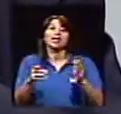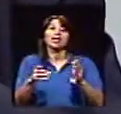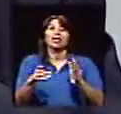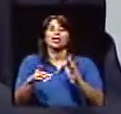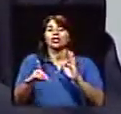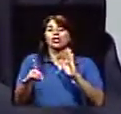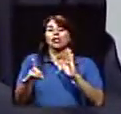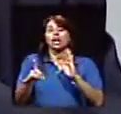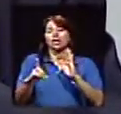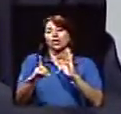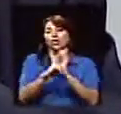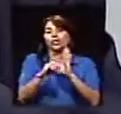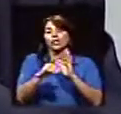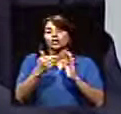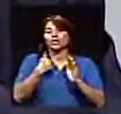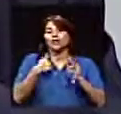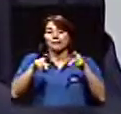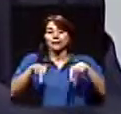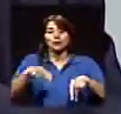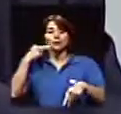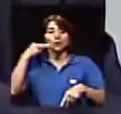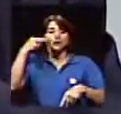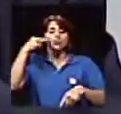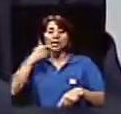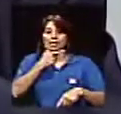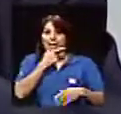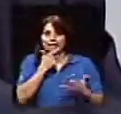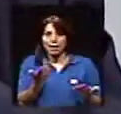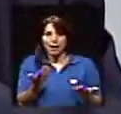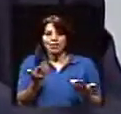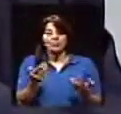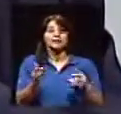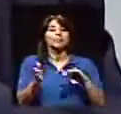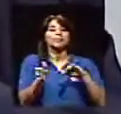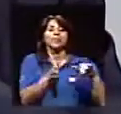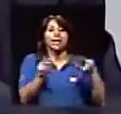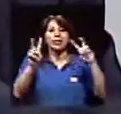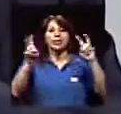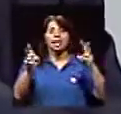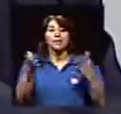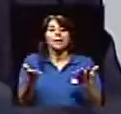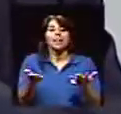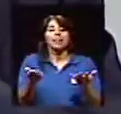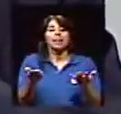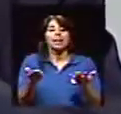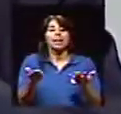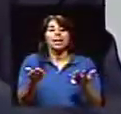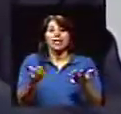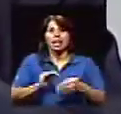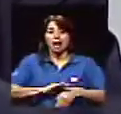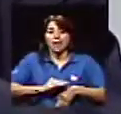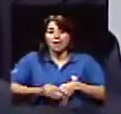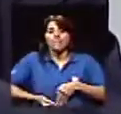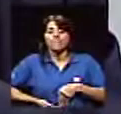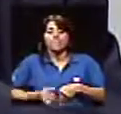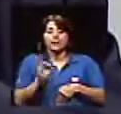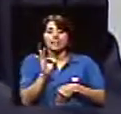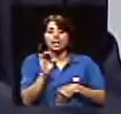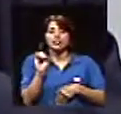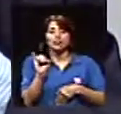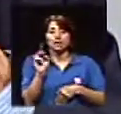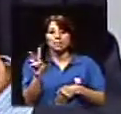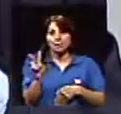personas homosexuales y lesbianas, el tema de la fertilización in vitro, que son temas